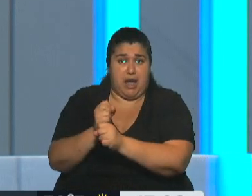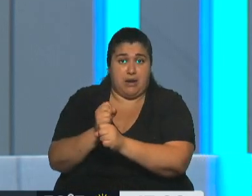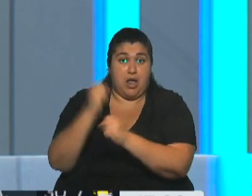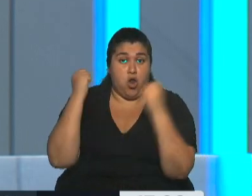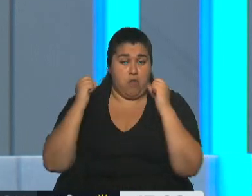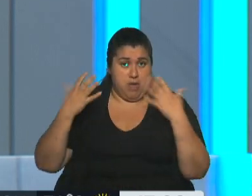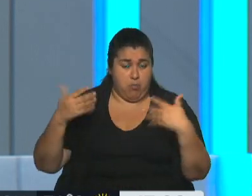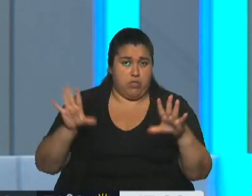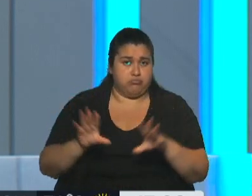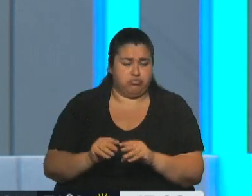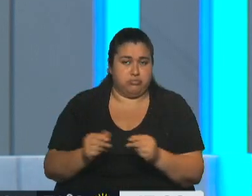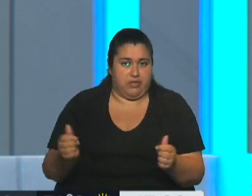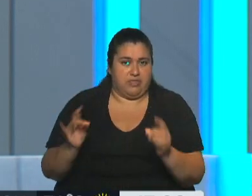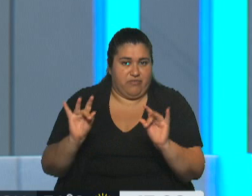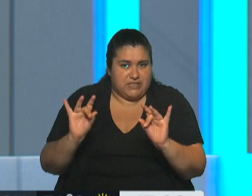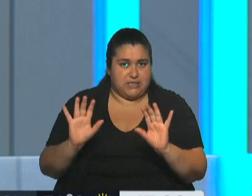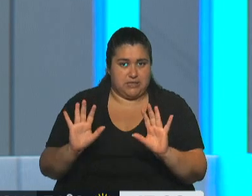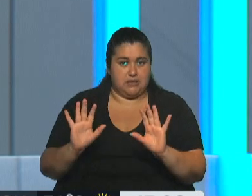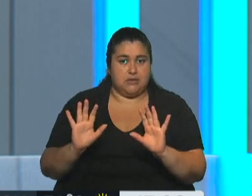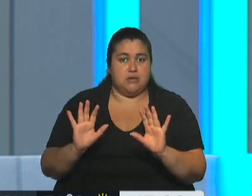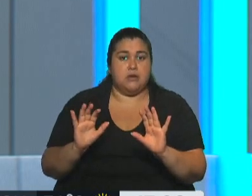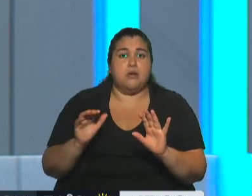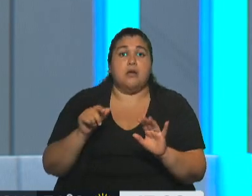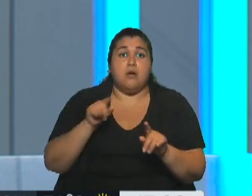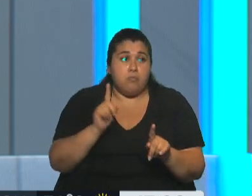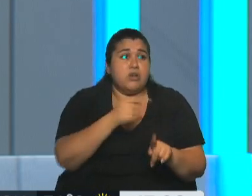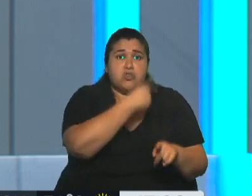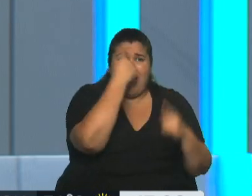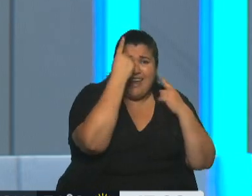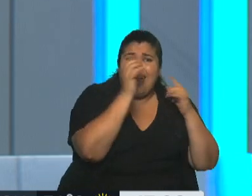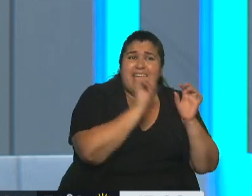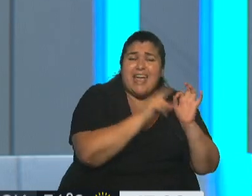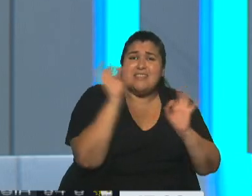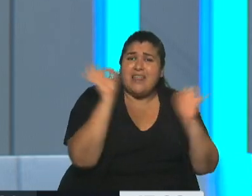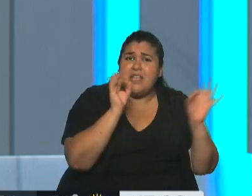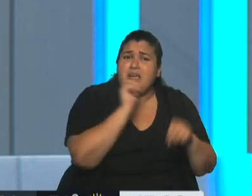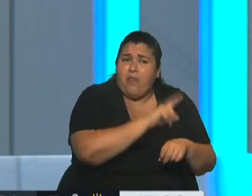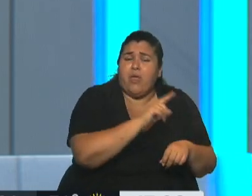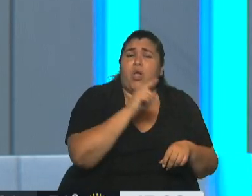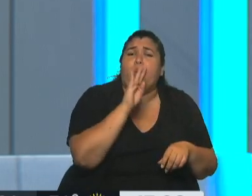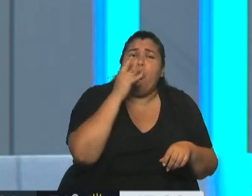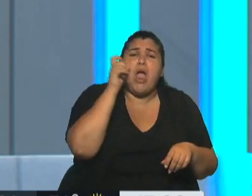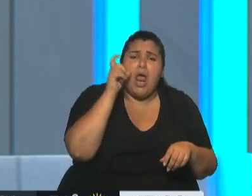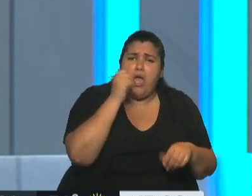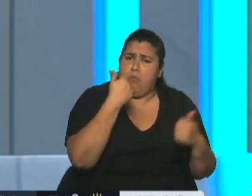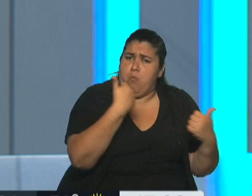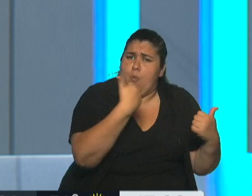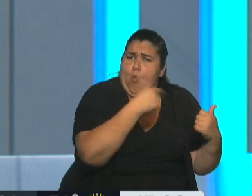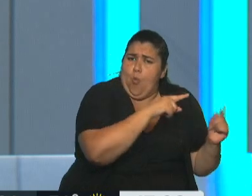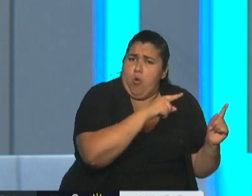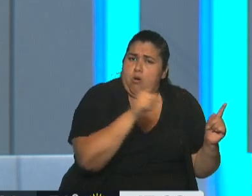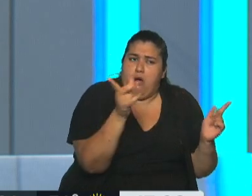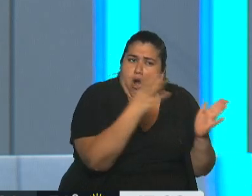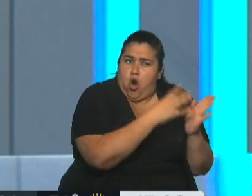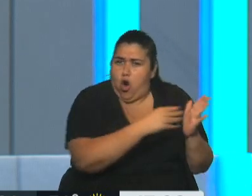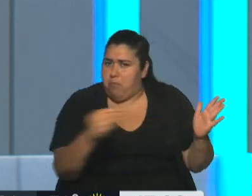decir, esa bukelización atolondrada. En 20 días vas a tener problemas con aquellas personas que quieren ir a trabajar, que quieren abrir sus negocios, que